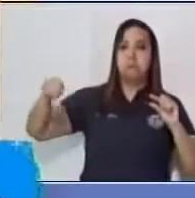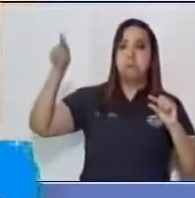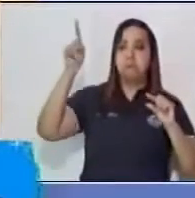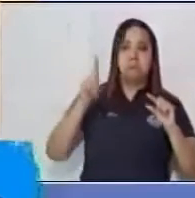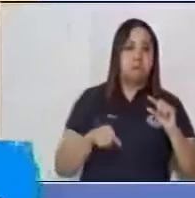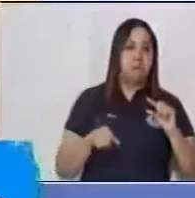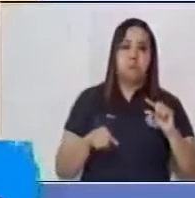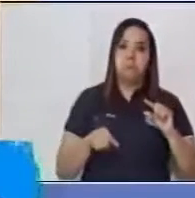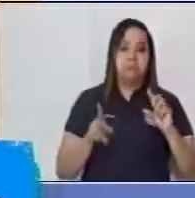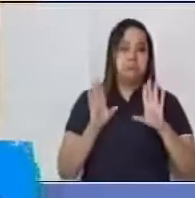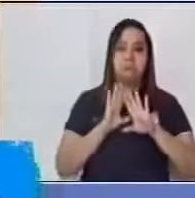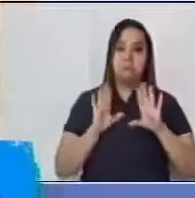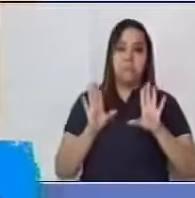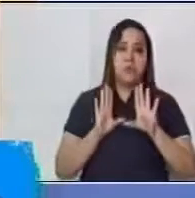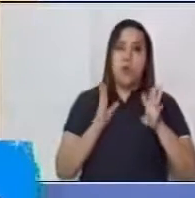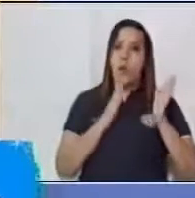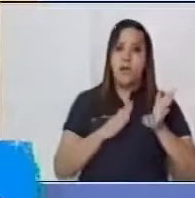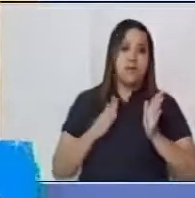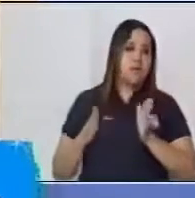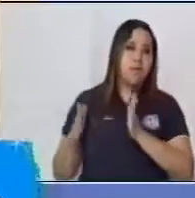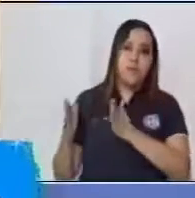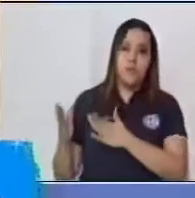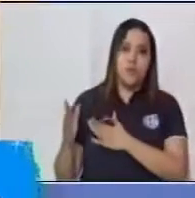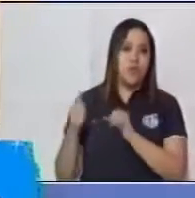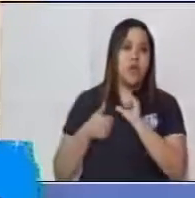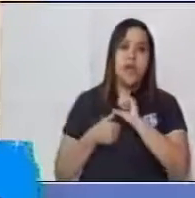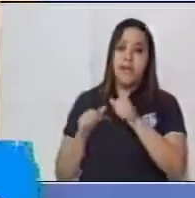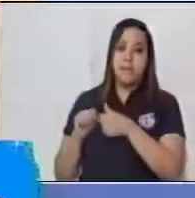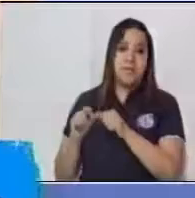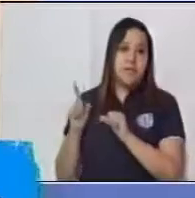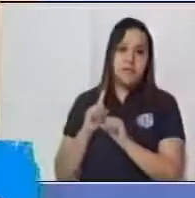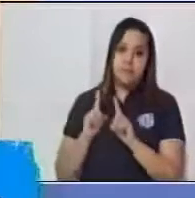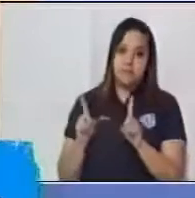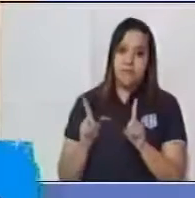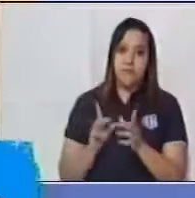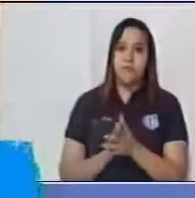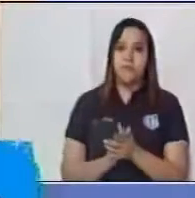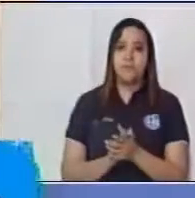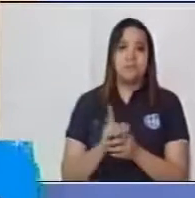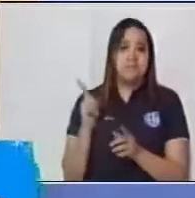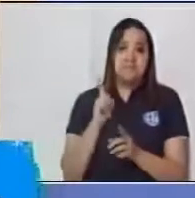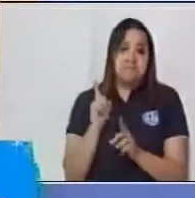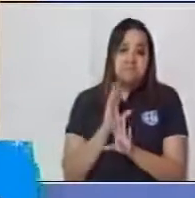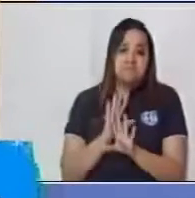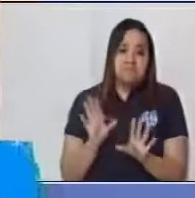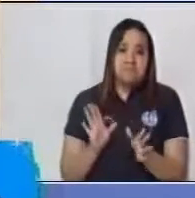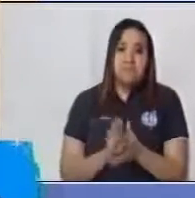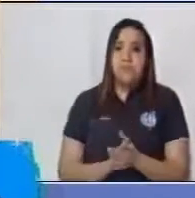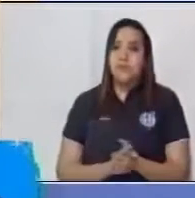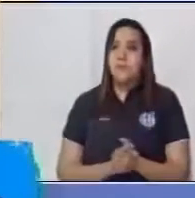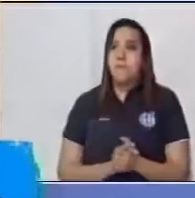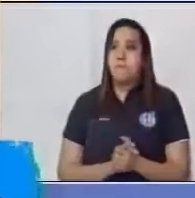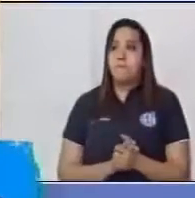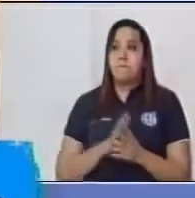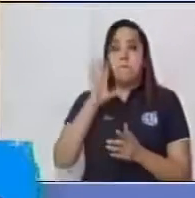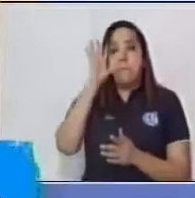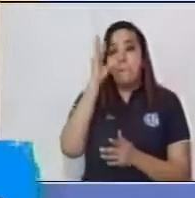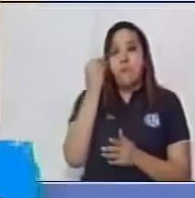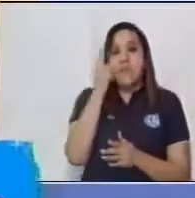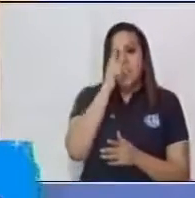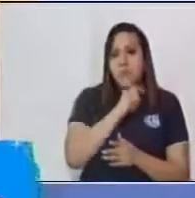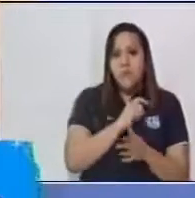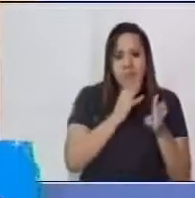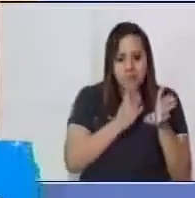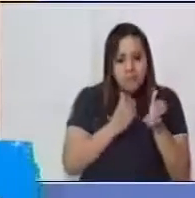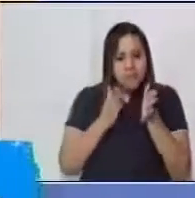no es una progresión aritmética, ¿sí? No es una progresión aritmética porque no